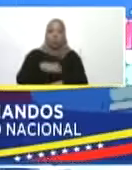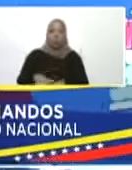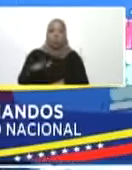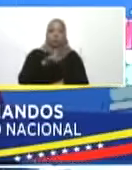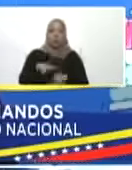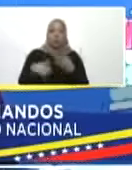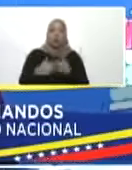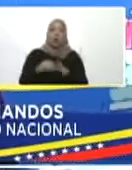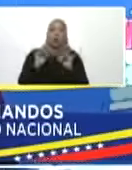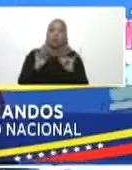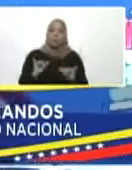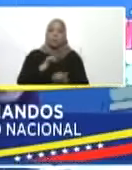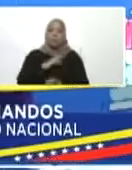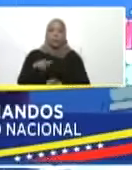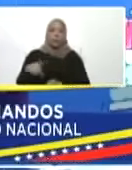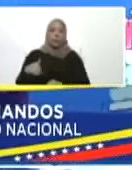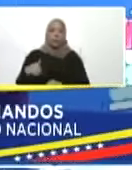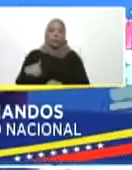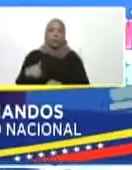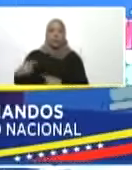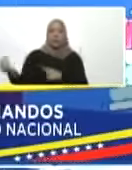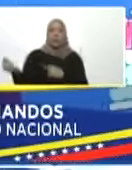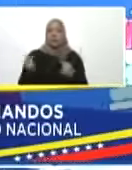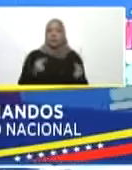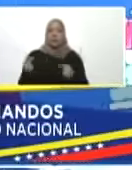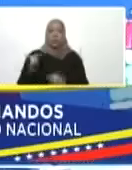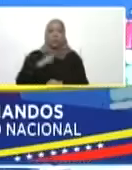viene de ahí mismo. Ahí está la dicotomía